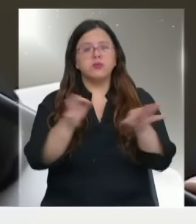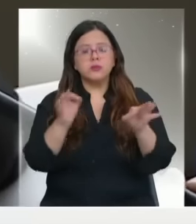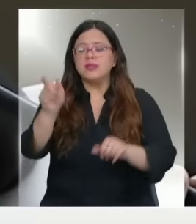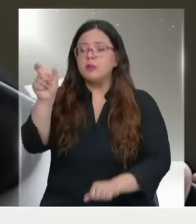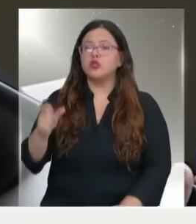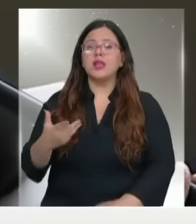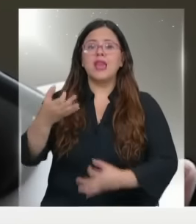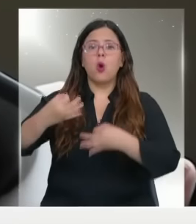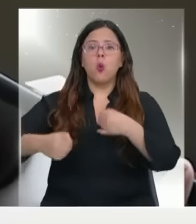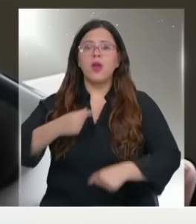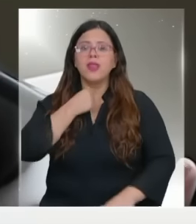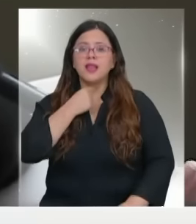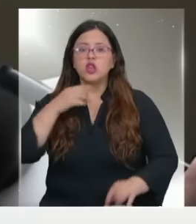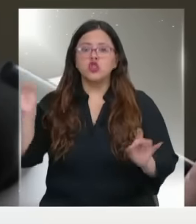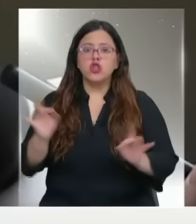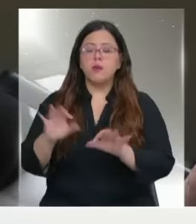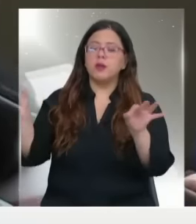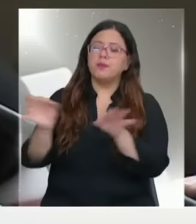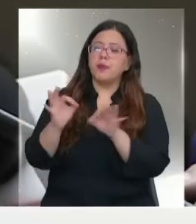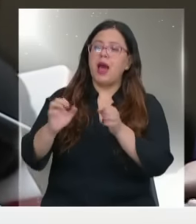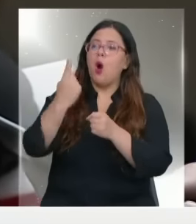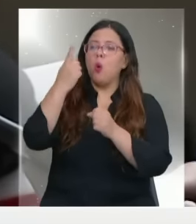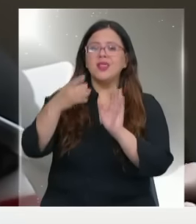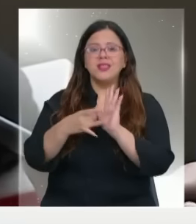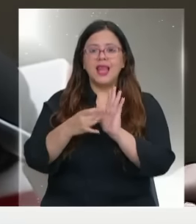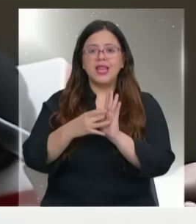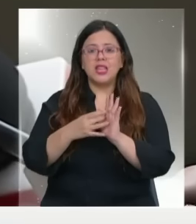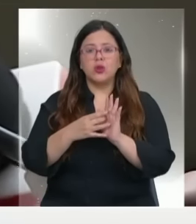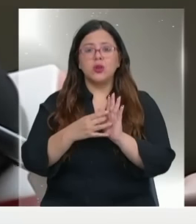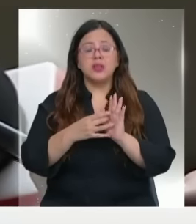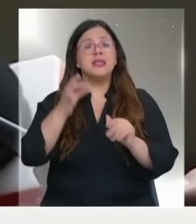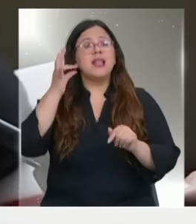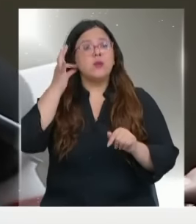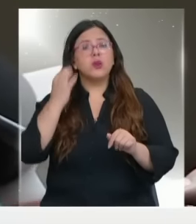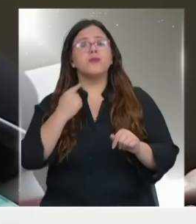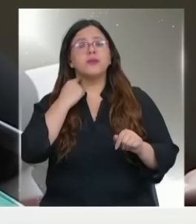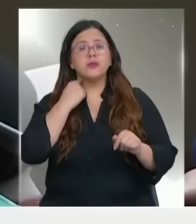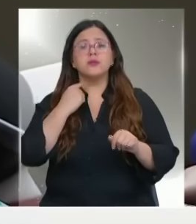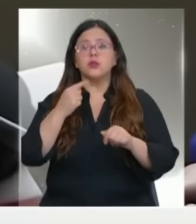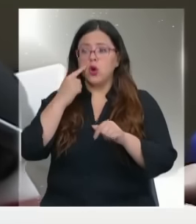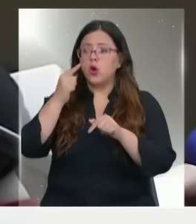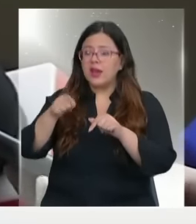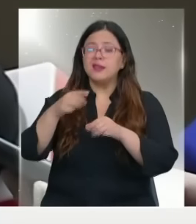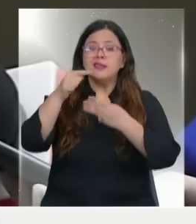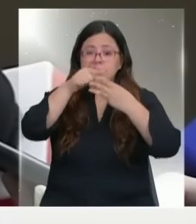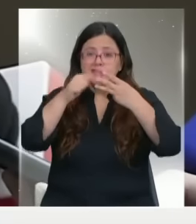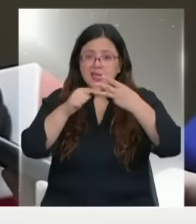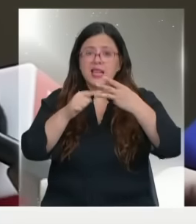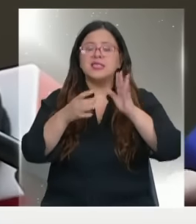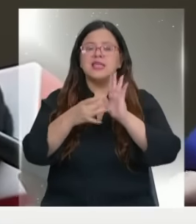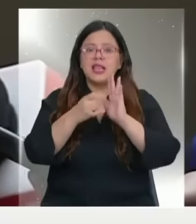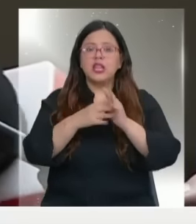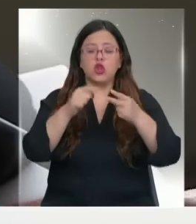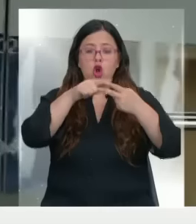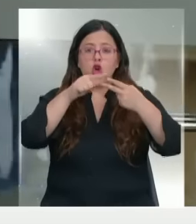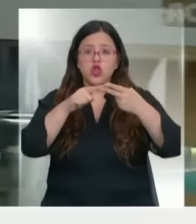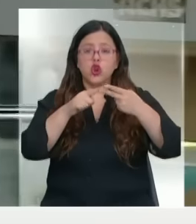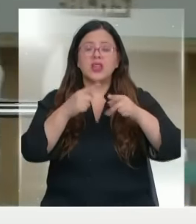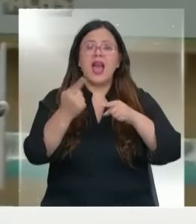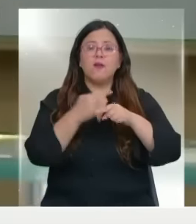garantía solamente se había referido a un delito. Y respecto de mi defendida, está formalizado por tres delitos, dos abusos sexual y la